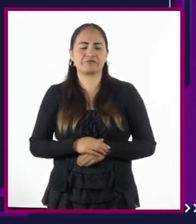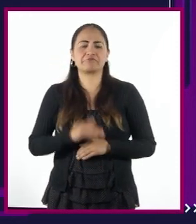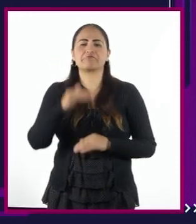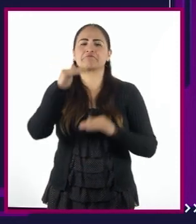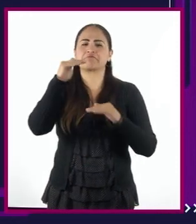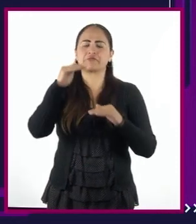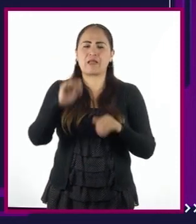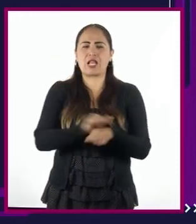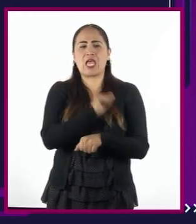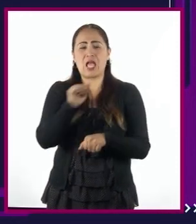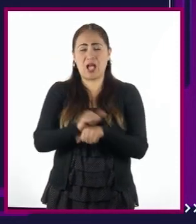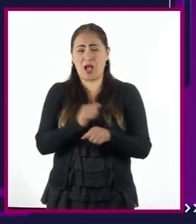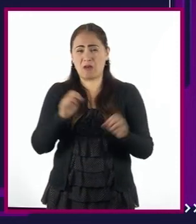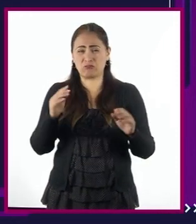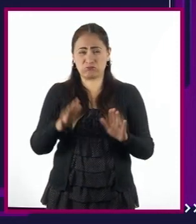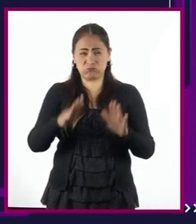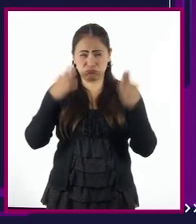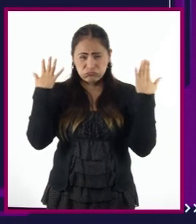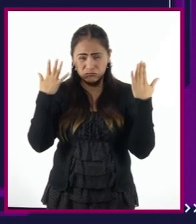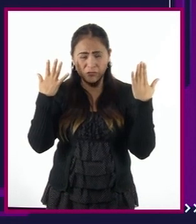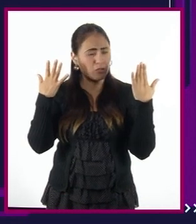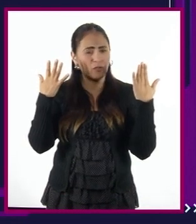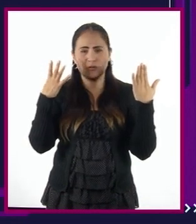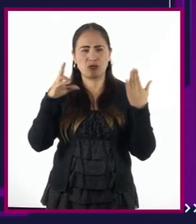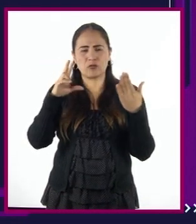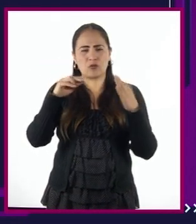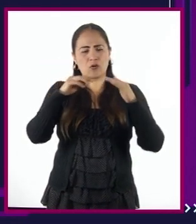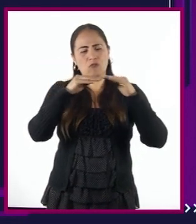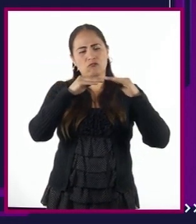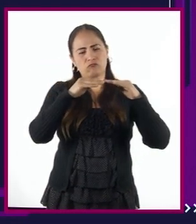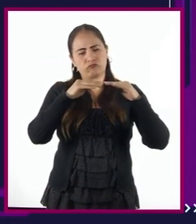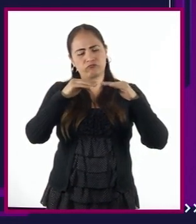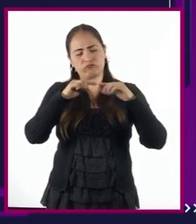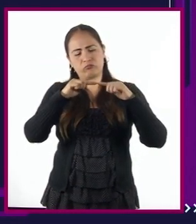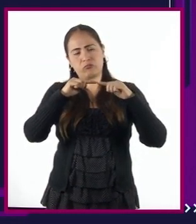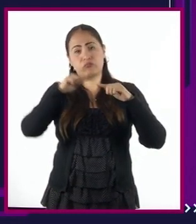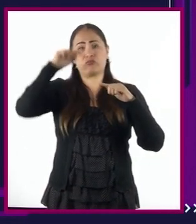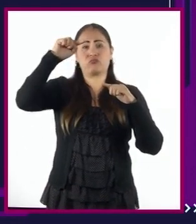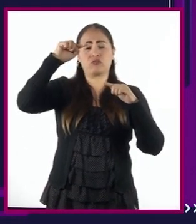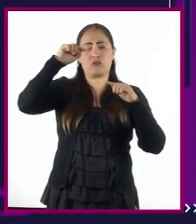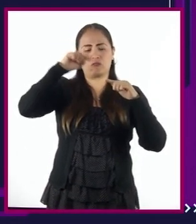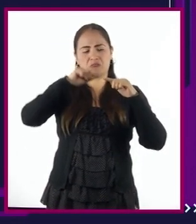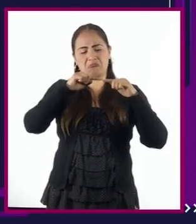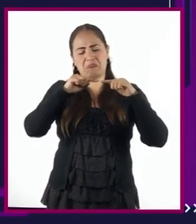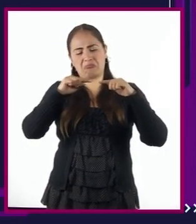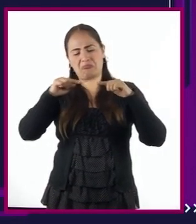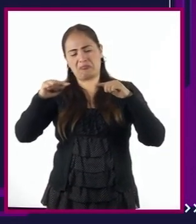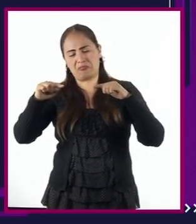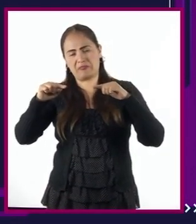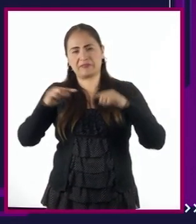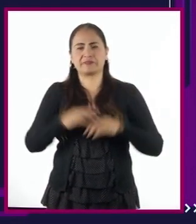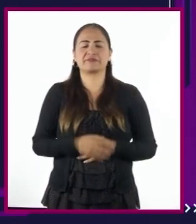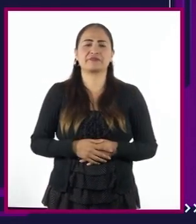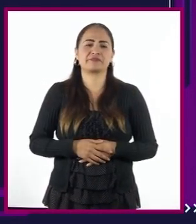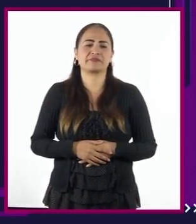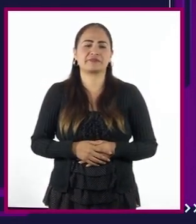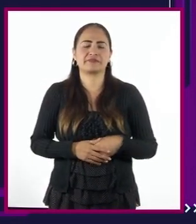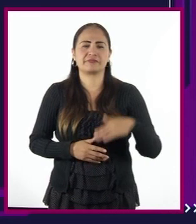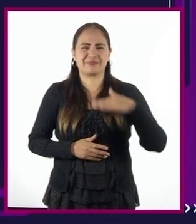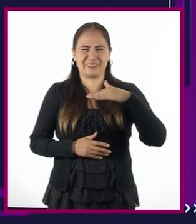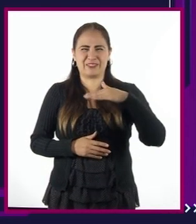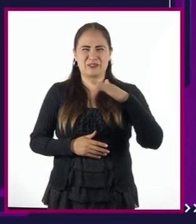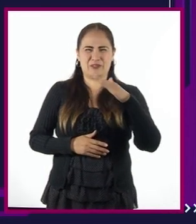disminuyó su rapidez, debido a que la pendiente es menor en este segmento de la gráfica. Esto también se